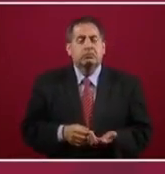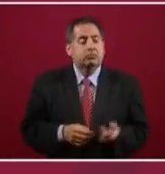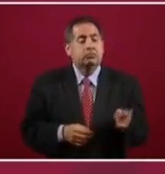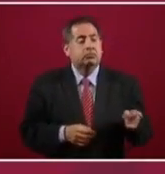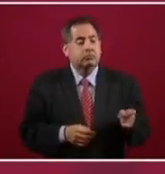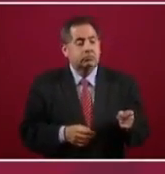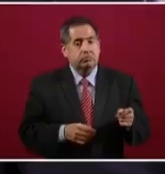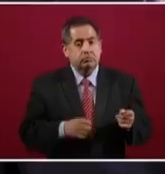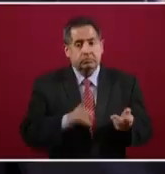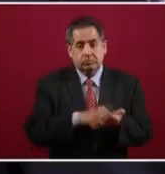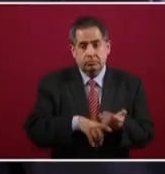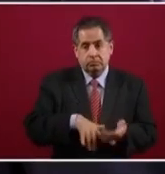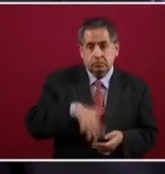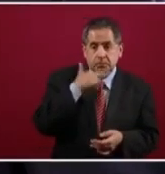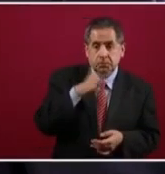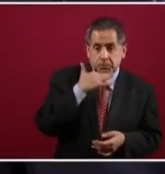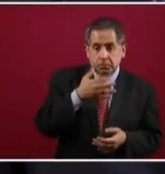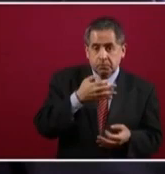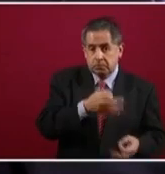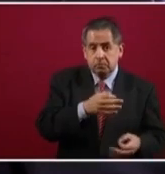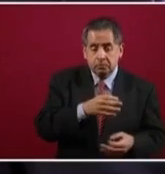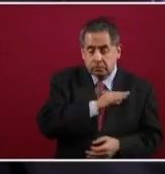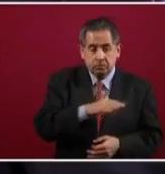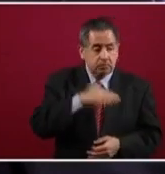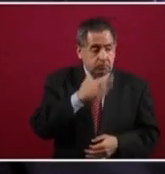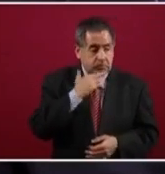propensos a corrupción,